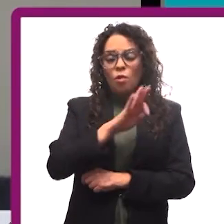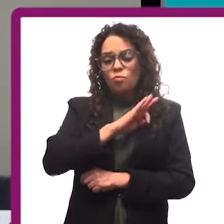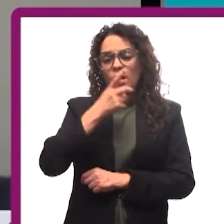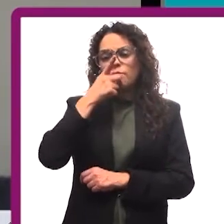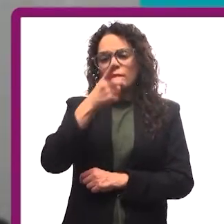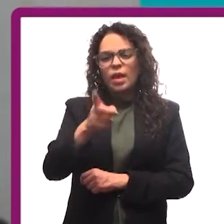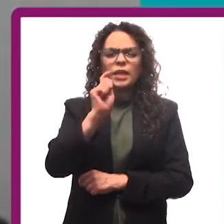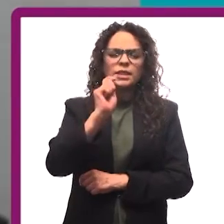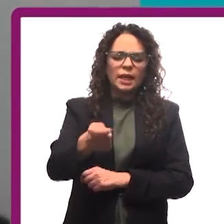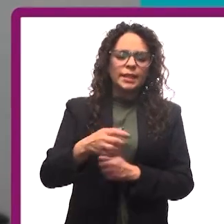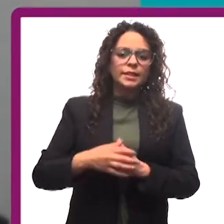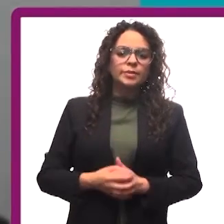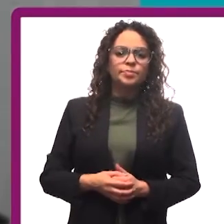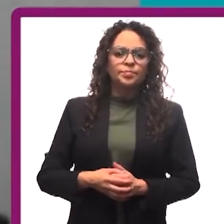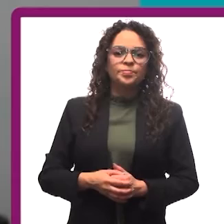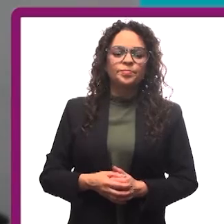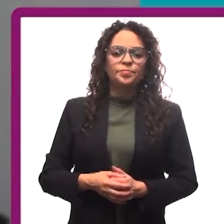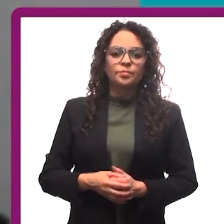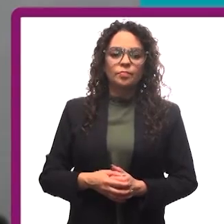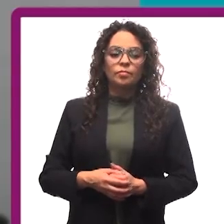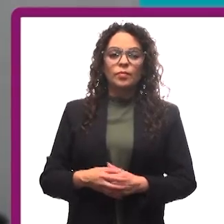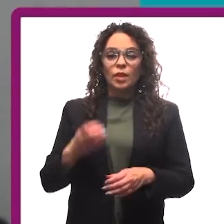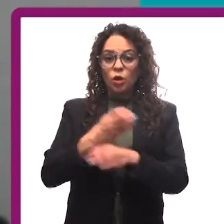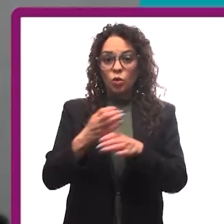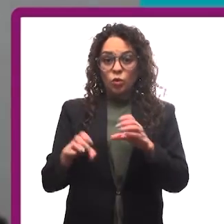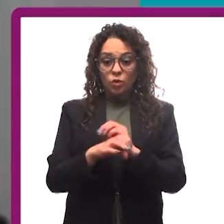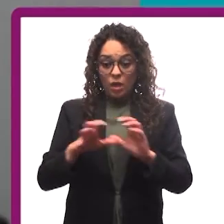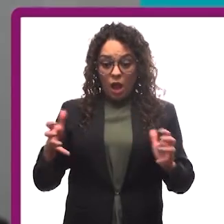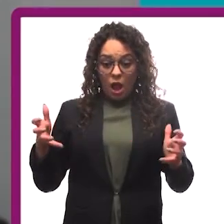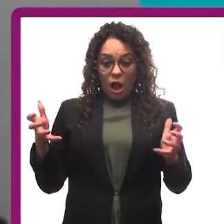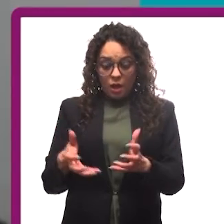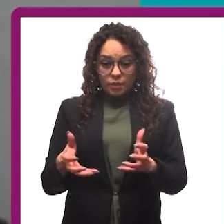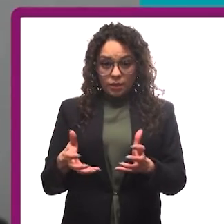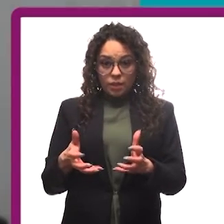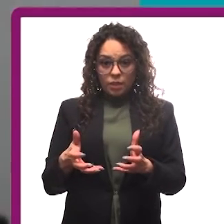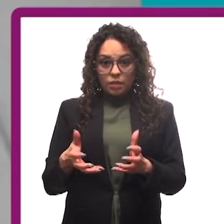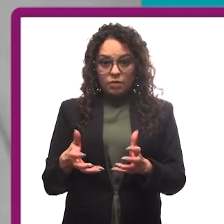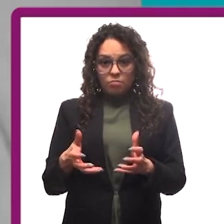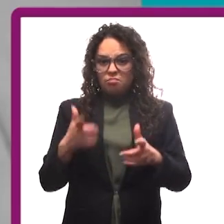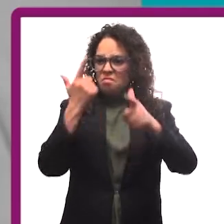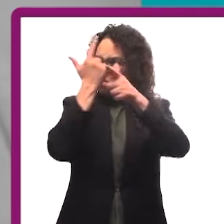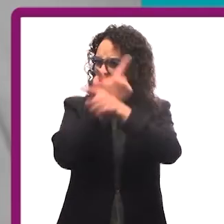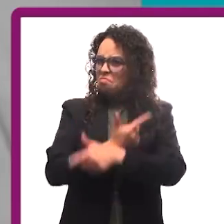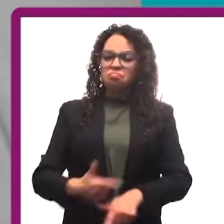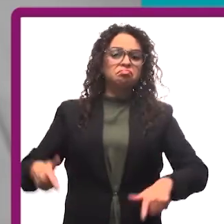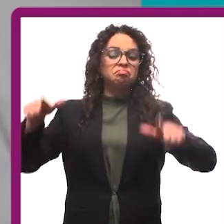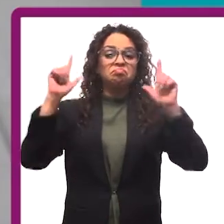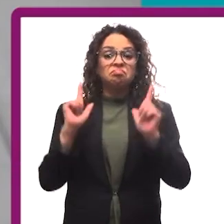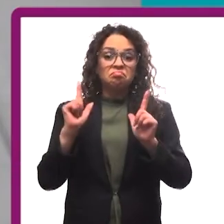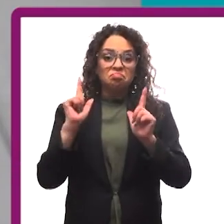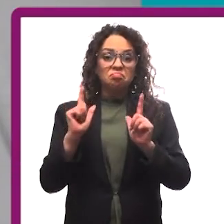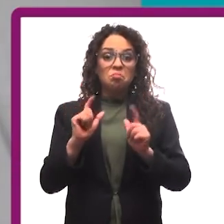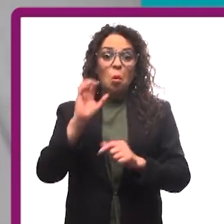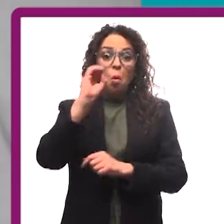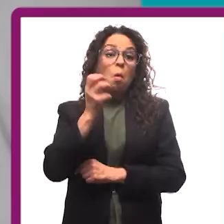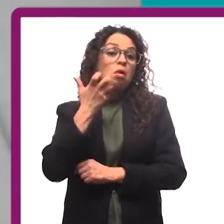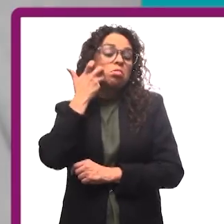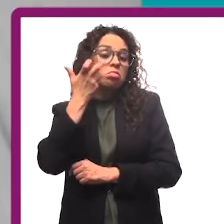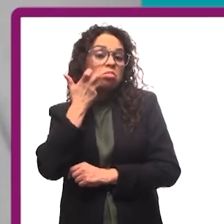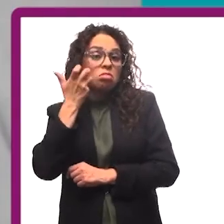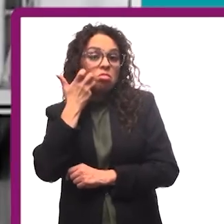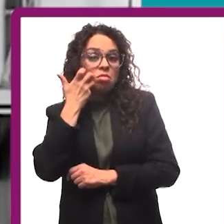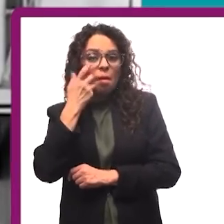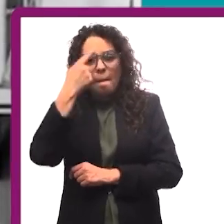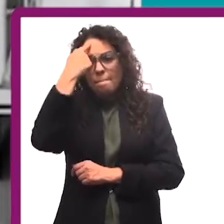podríamos decir que es aquella acción que es emprendida deliberadamente, bien a propósito, con